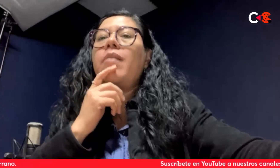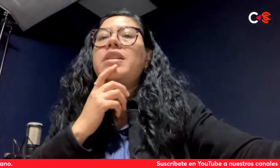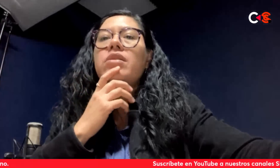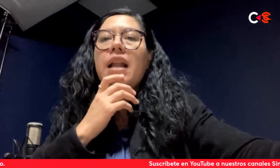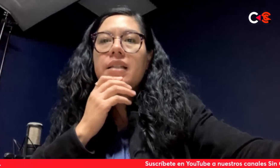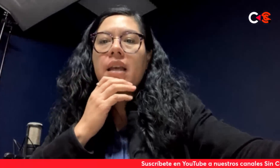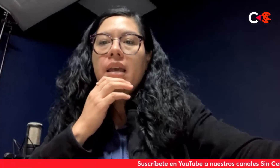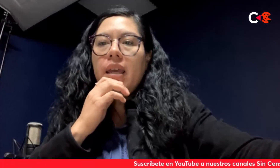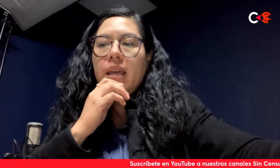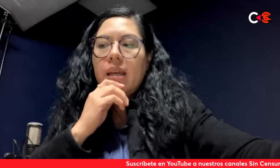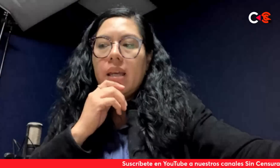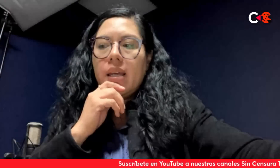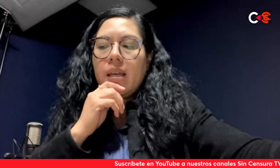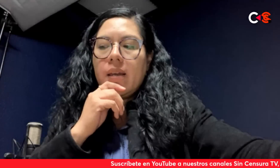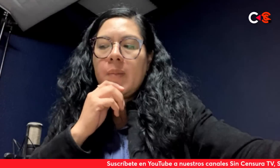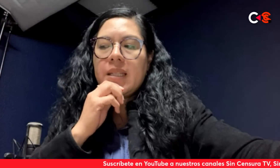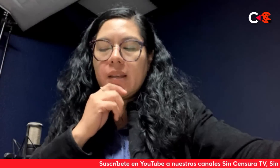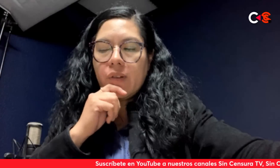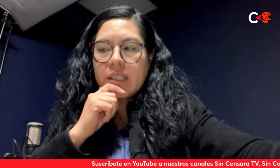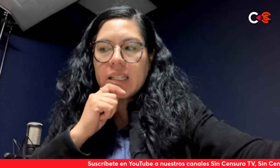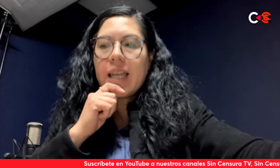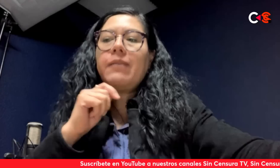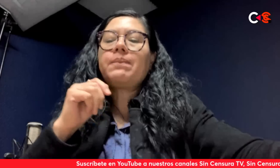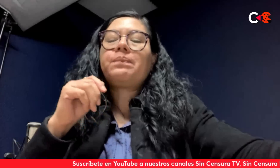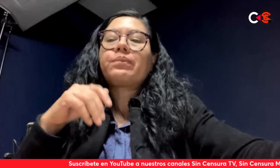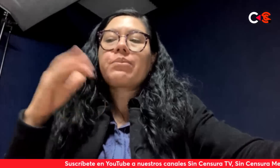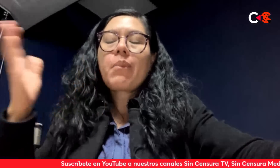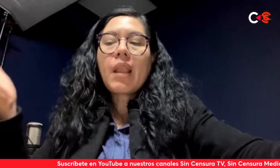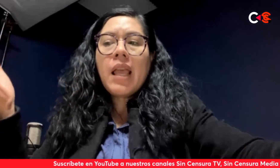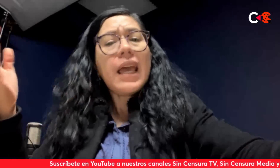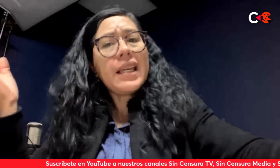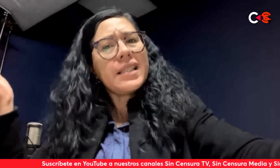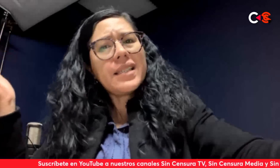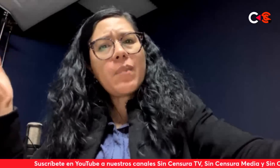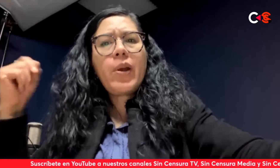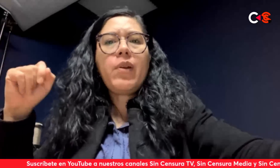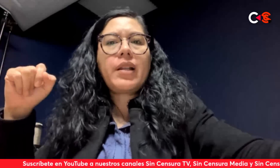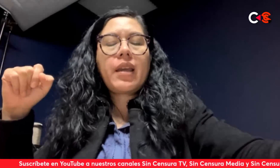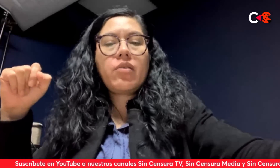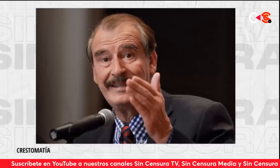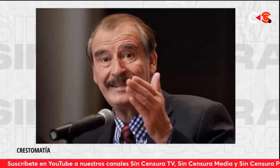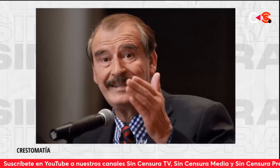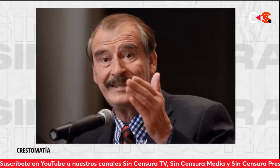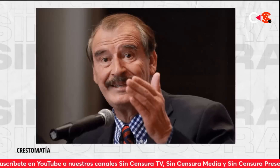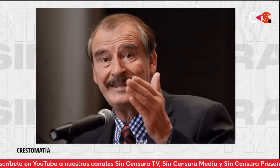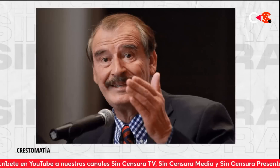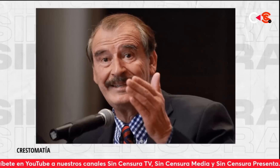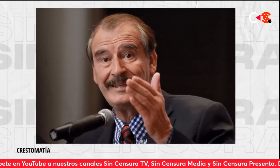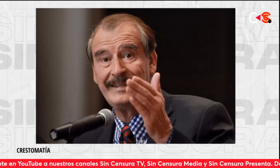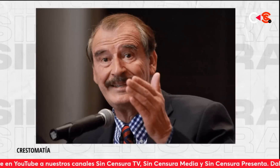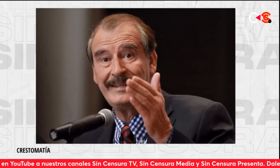los programas sociales, Vicente Fox Quesada. Ese es el pueblo al que ellos